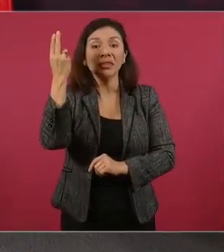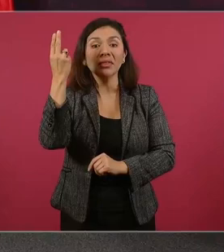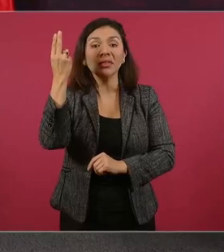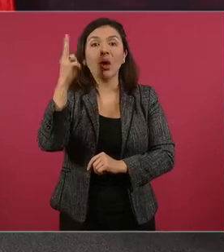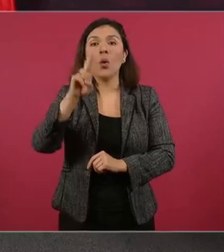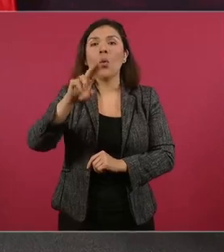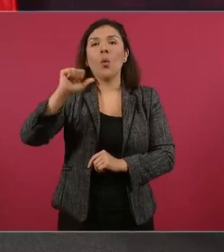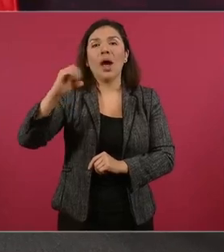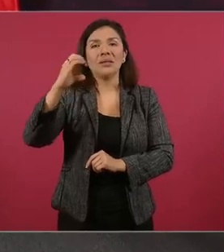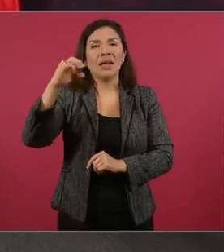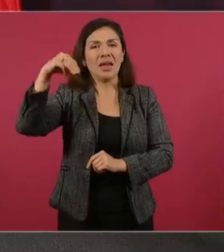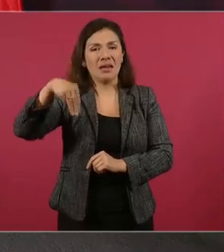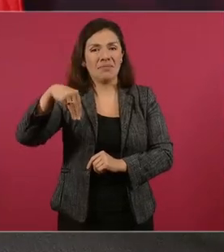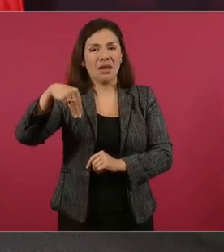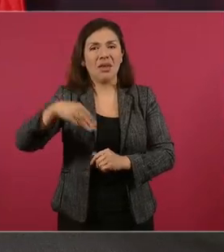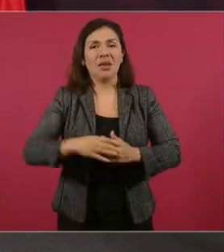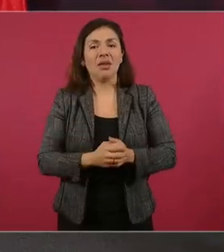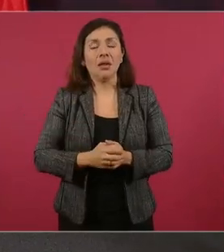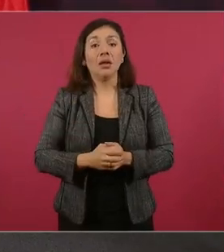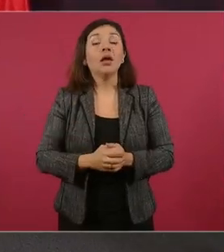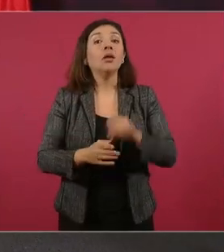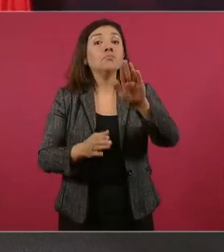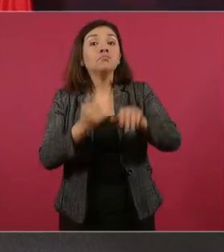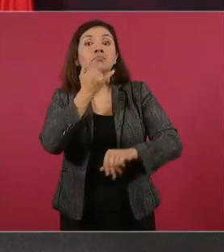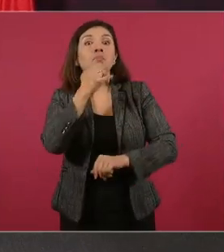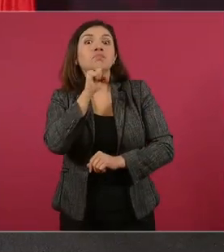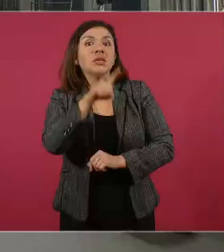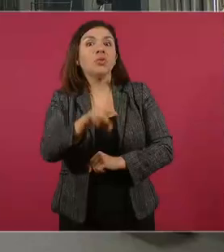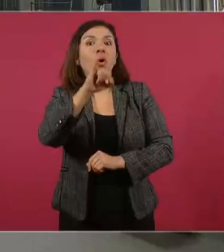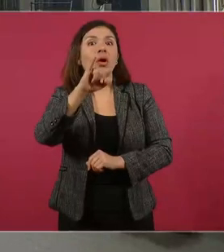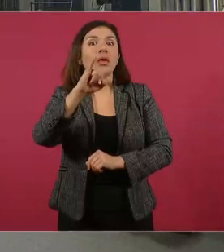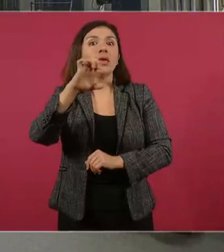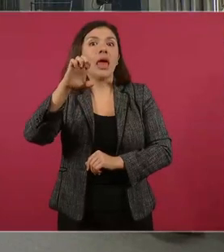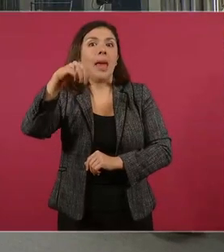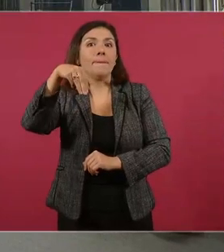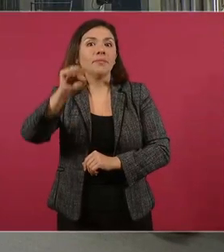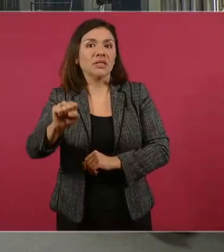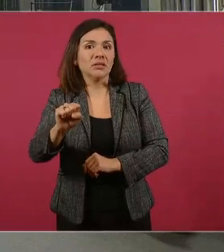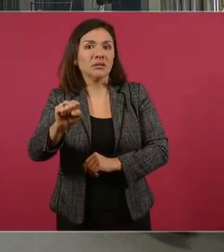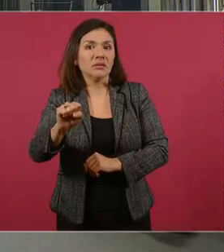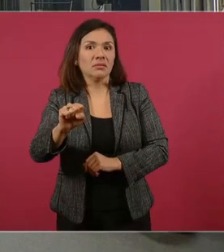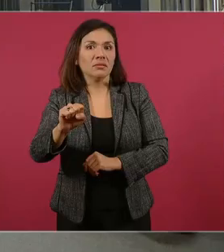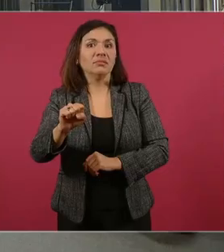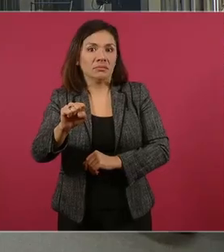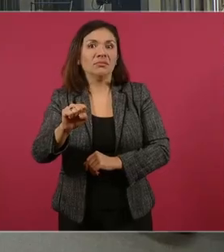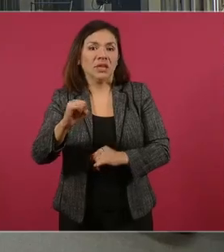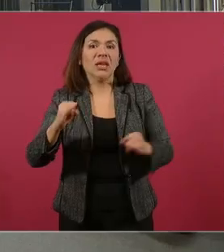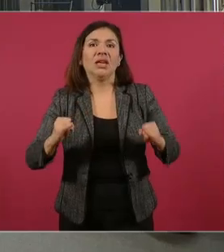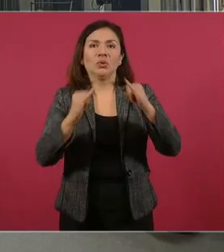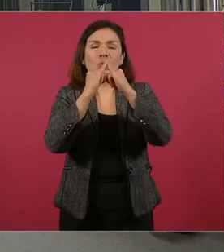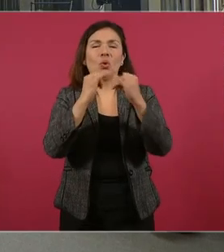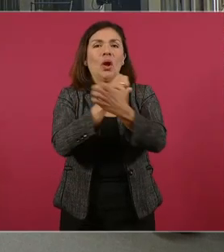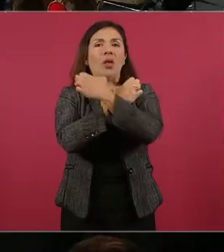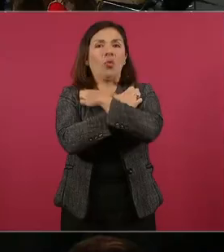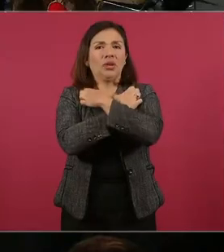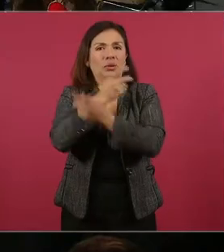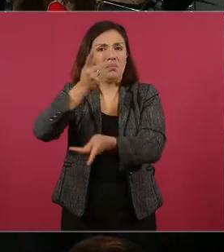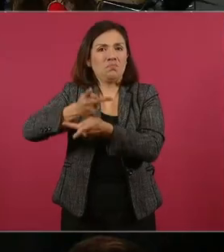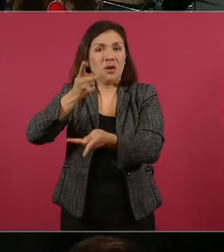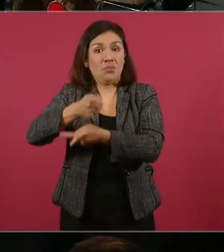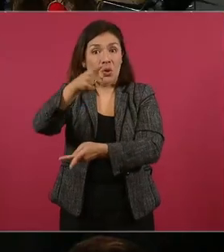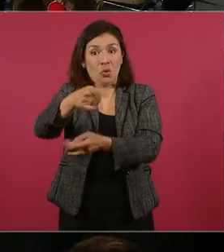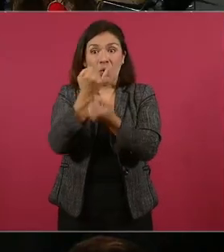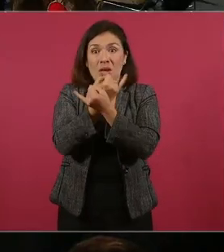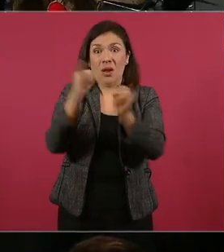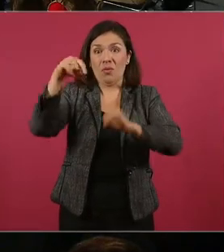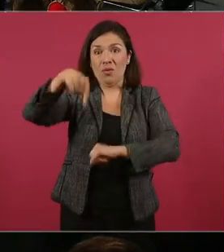de la Ciudad de México. ¿Y los IEMS, presidente? ¿Mande? ¿Y los Institutos de Educación Media Superior que también usted inauguró, sí, aquí en